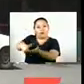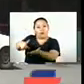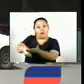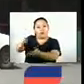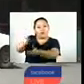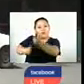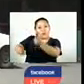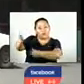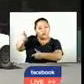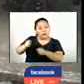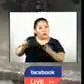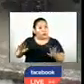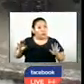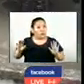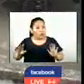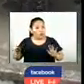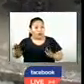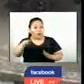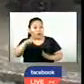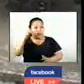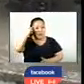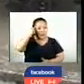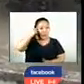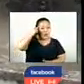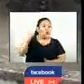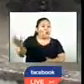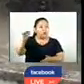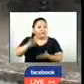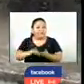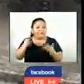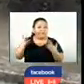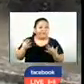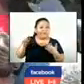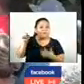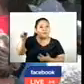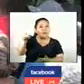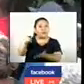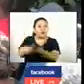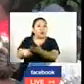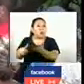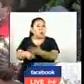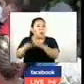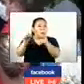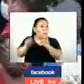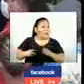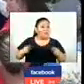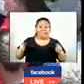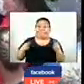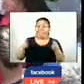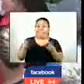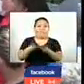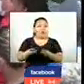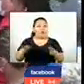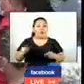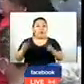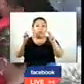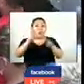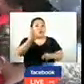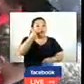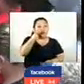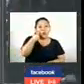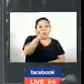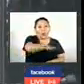usuluteca sin embargo ellos persisten a la espera que autoridades le solucionen a la brevedad posible el tema de los